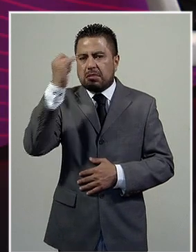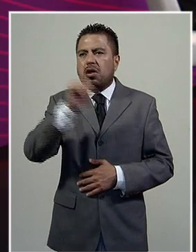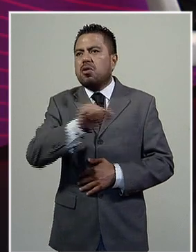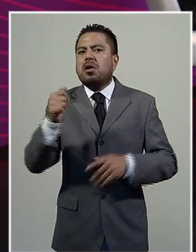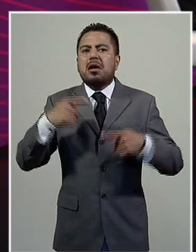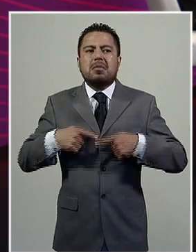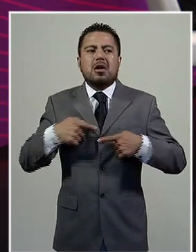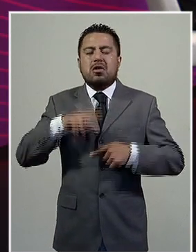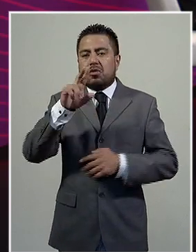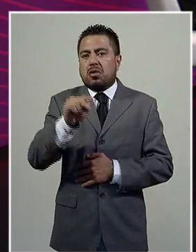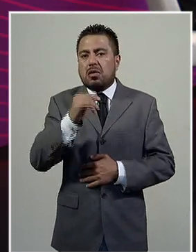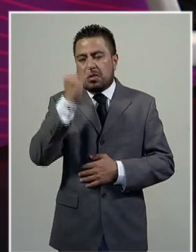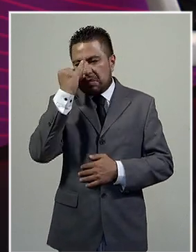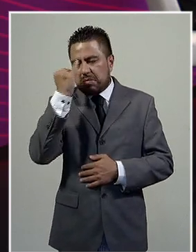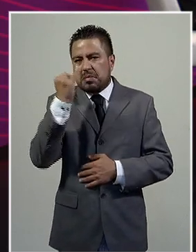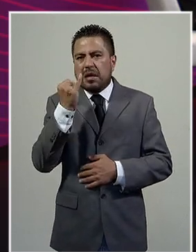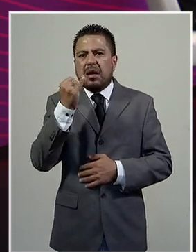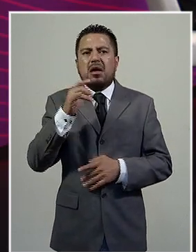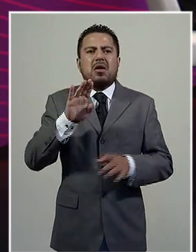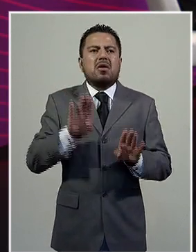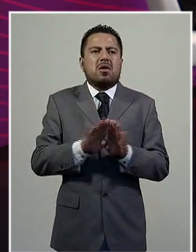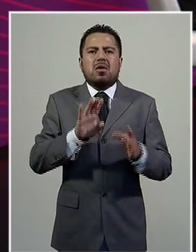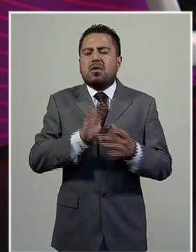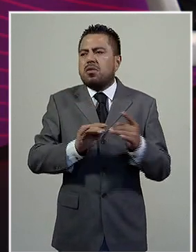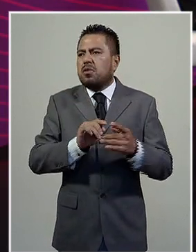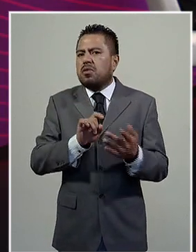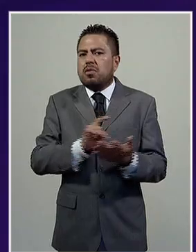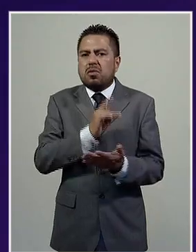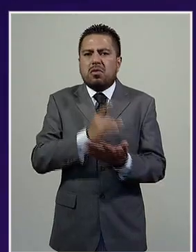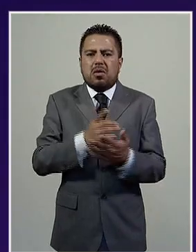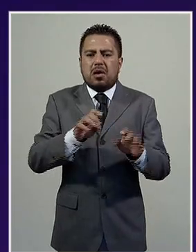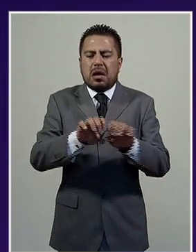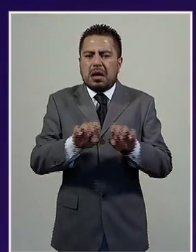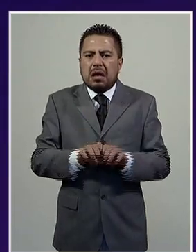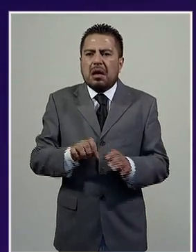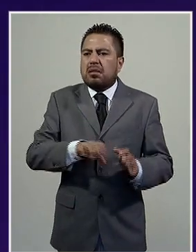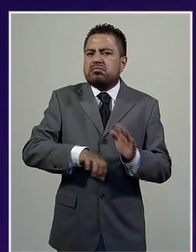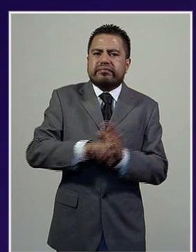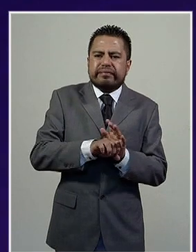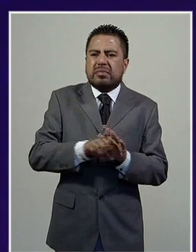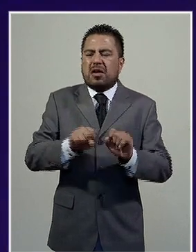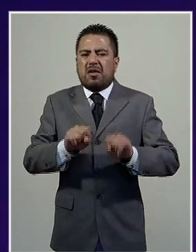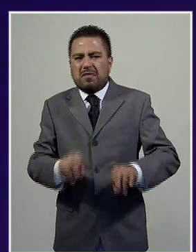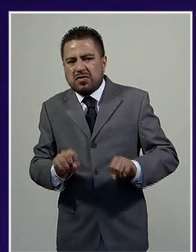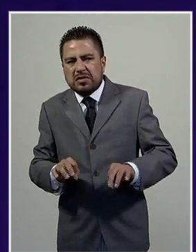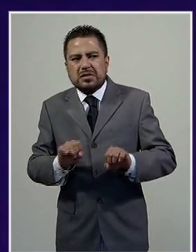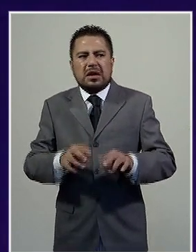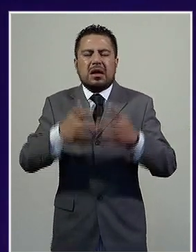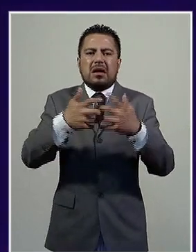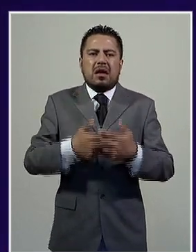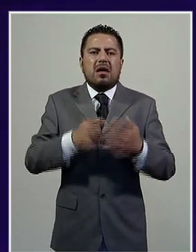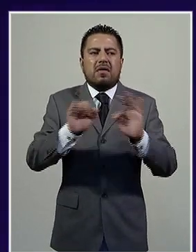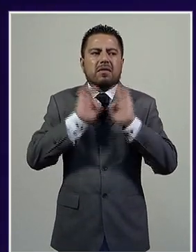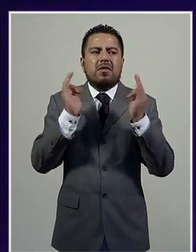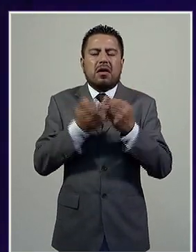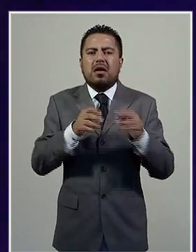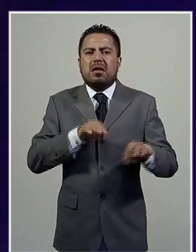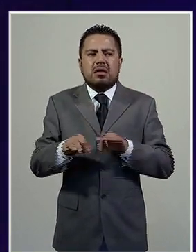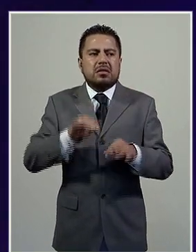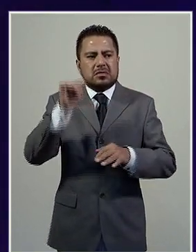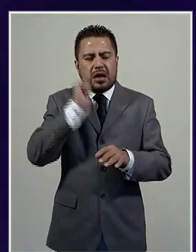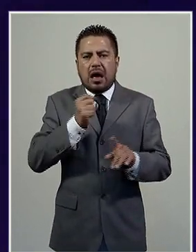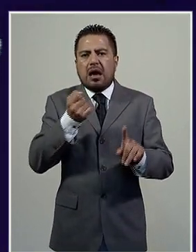persona que no, ¿sabes? Que pues nada más está en su cubículo de su empresa, con su forma de trabajar y de estar